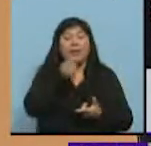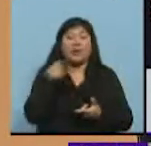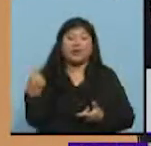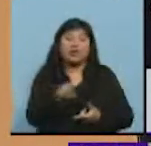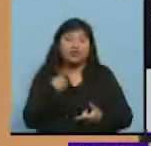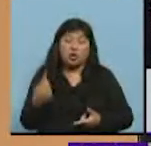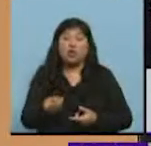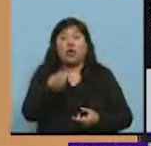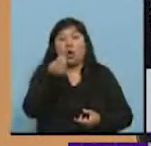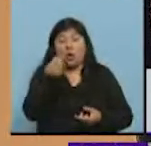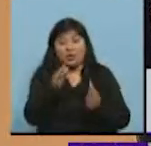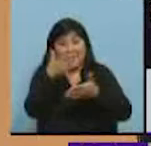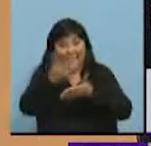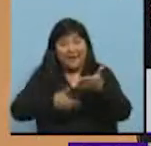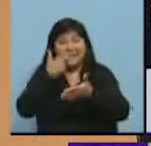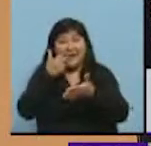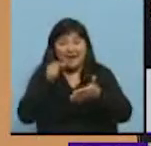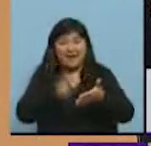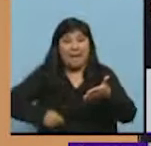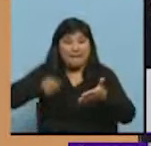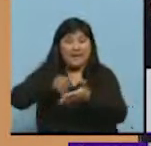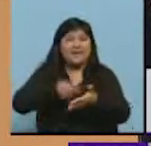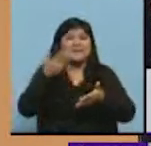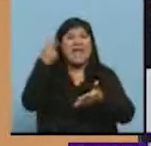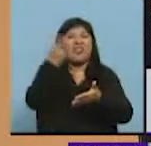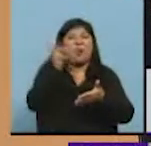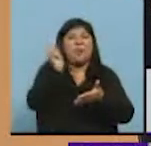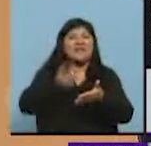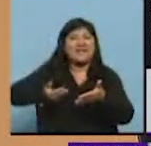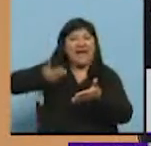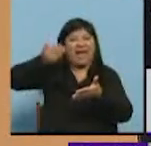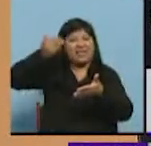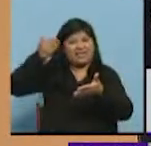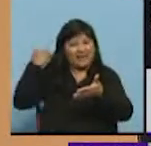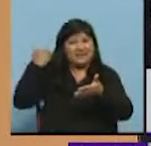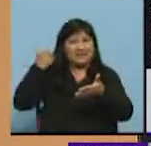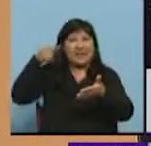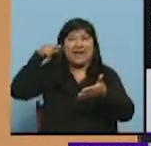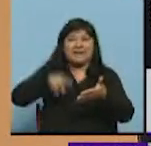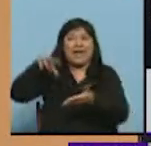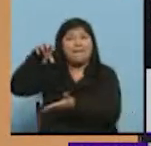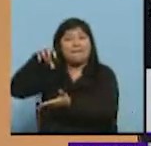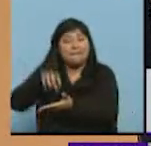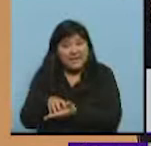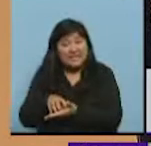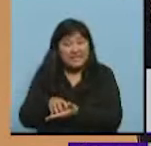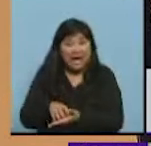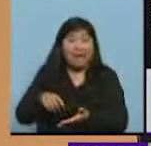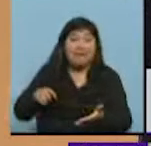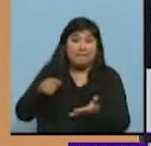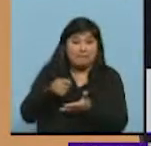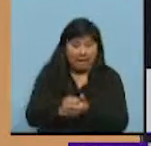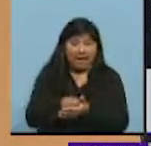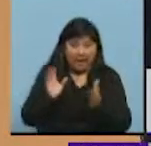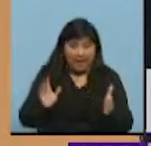que hemos consumido hace dos meses atrás sea la empresa lo cobra dos meses después sí o sea yo hoy estoy pagando una factura de una